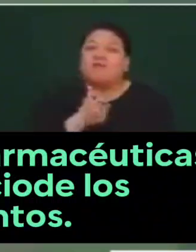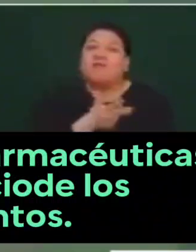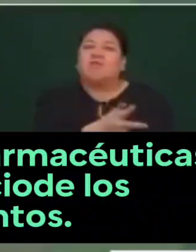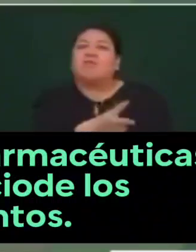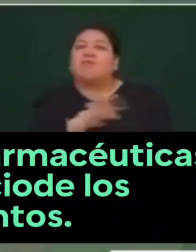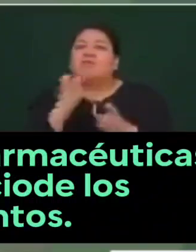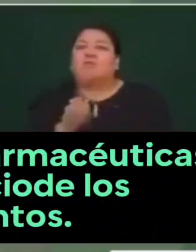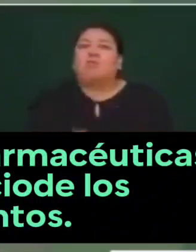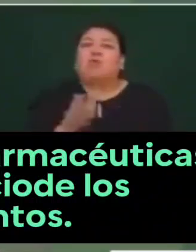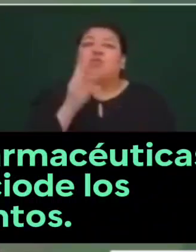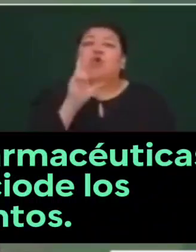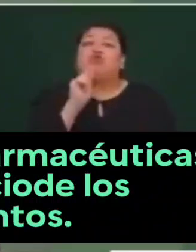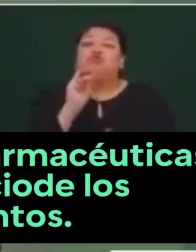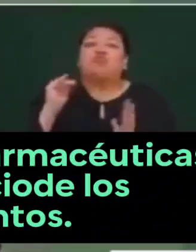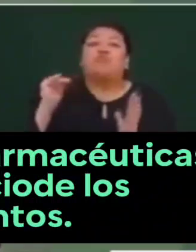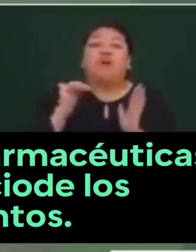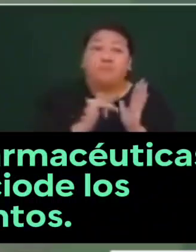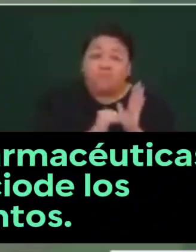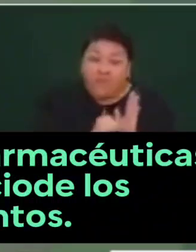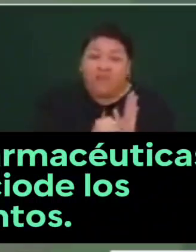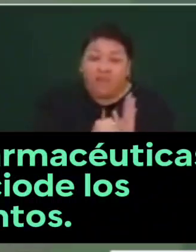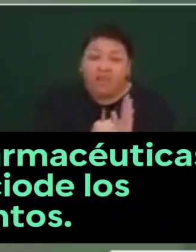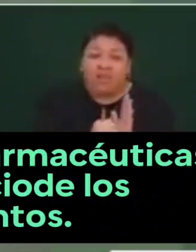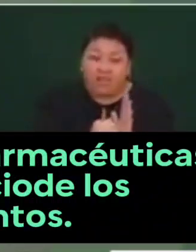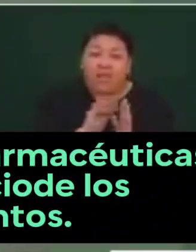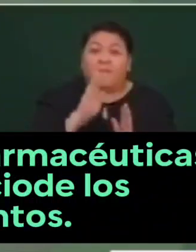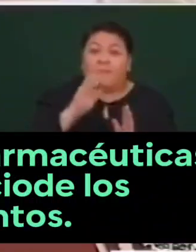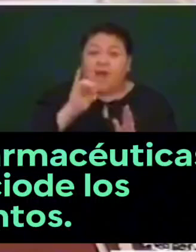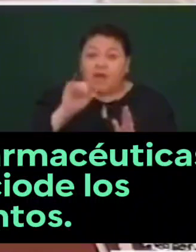diarios de gasolinas.